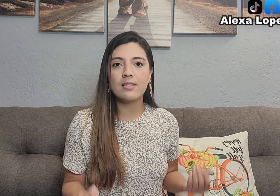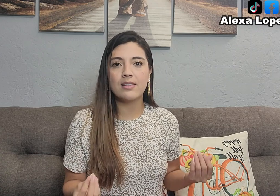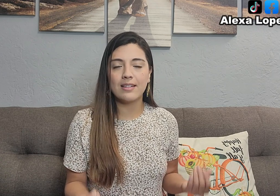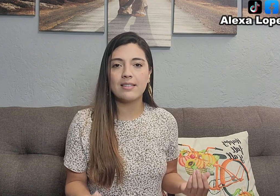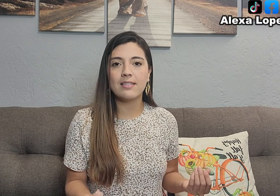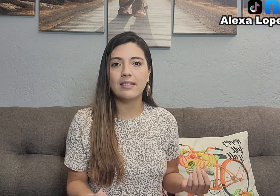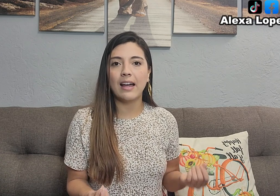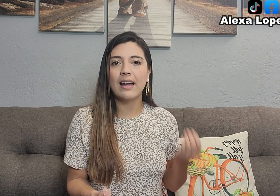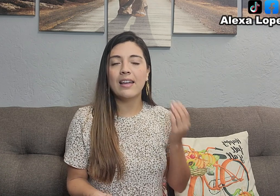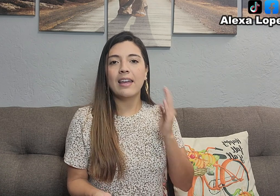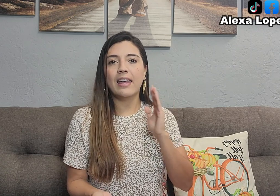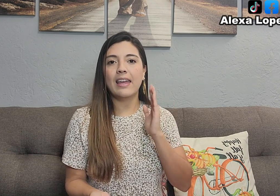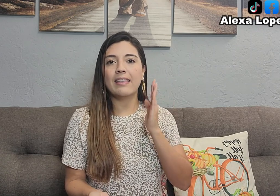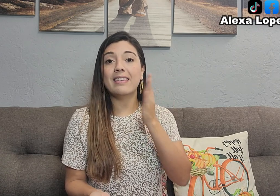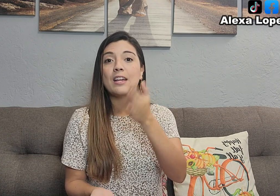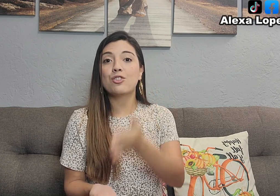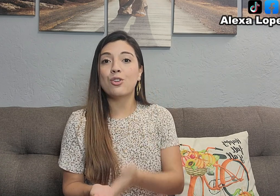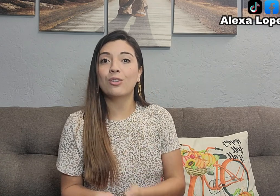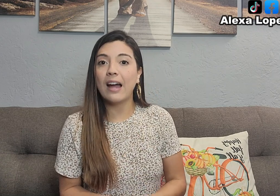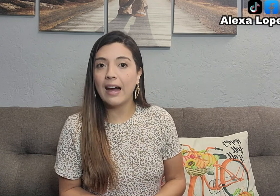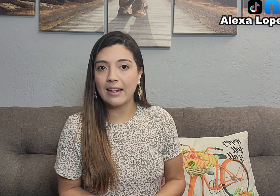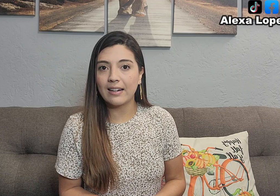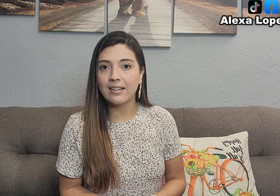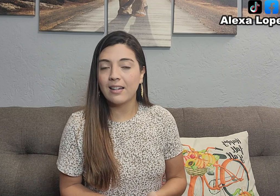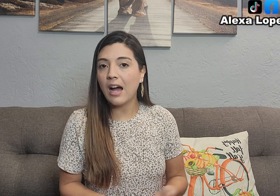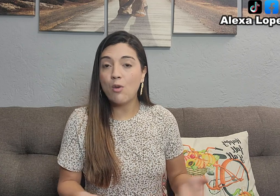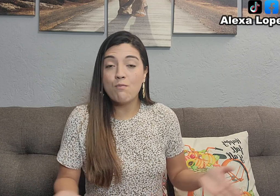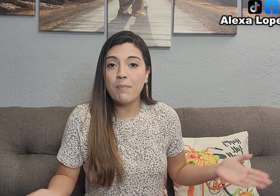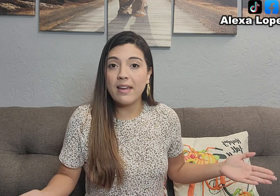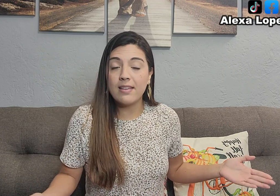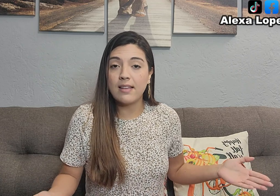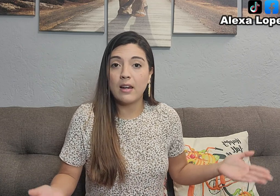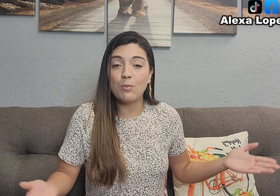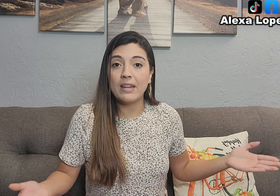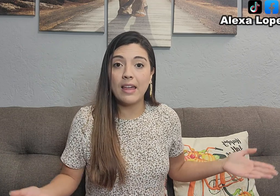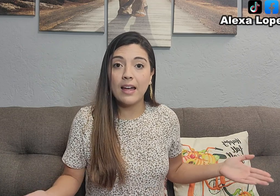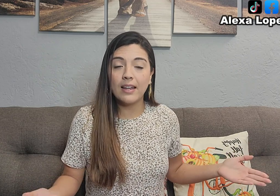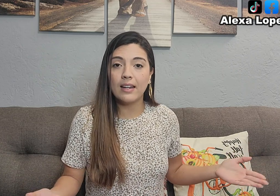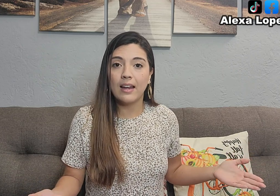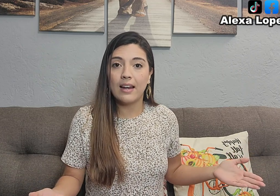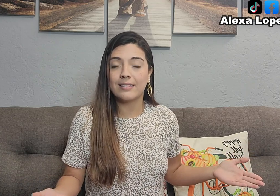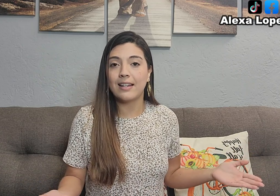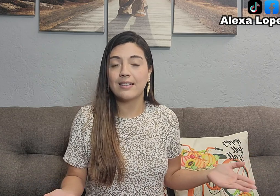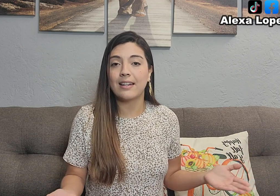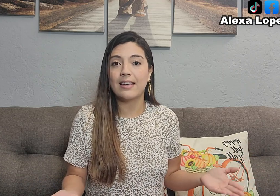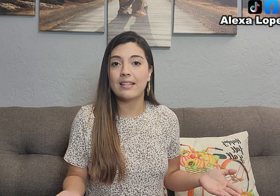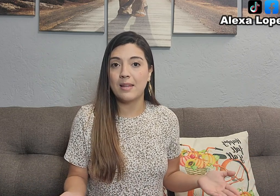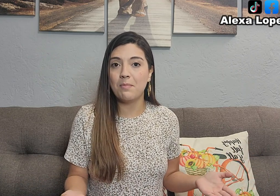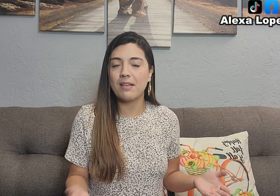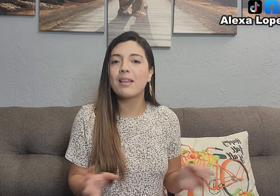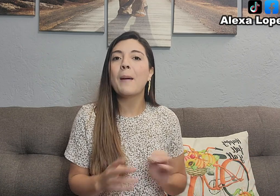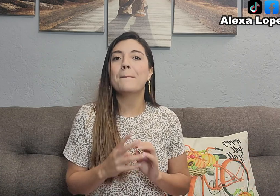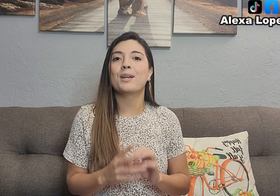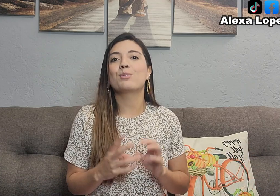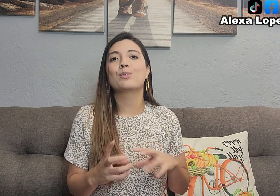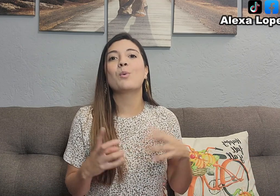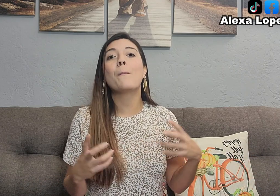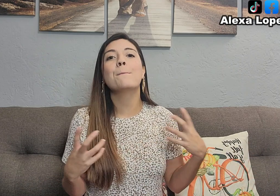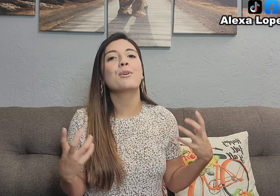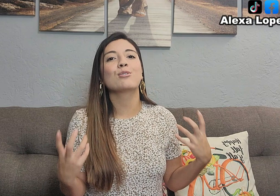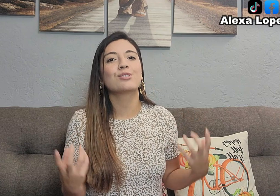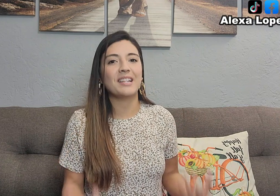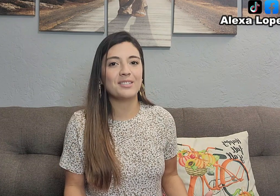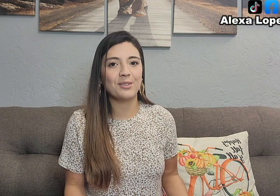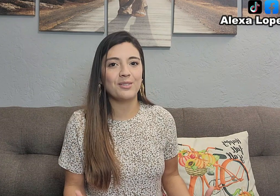Claro que sí se necesita direccionar a un país, a la humanidad en general, hacia las energías limpias, pero eso es